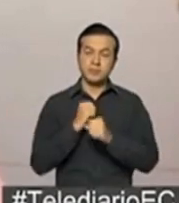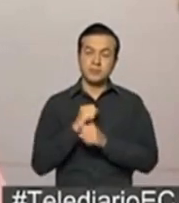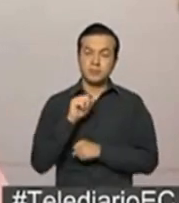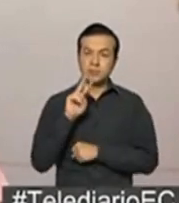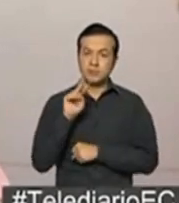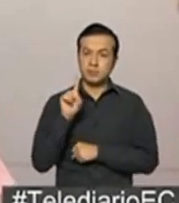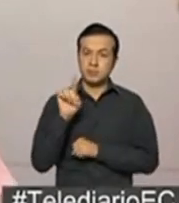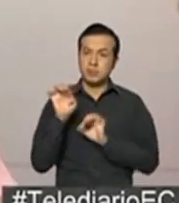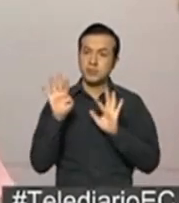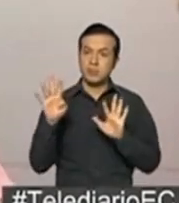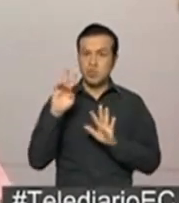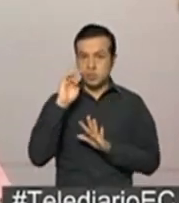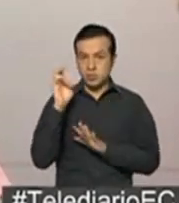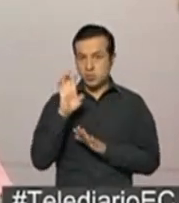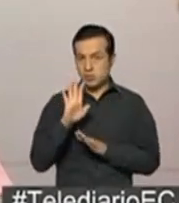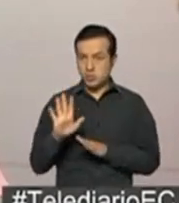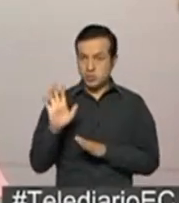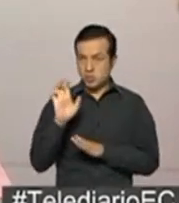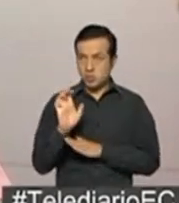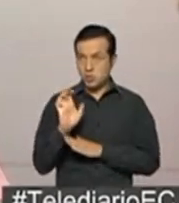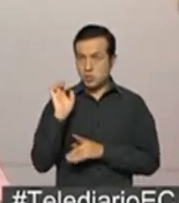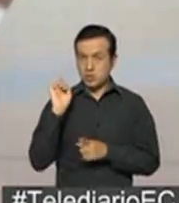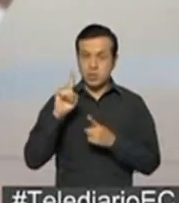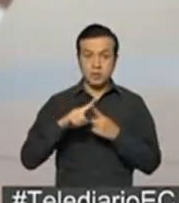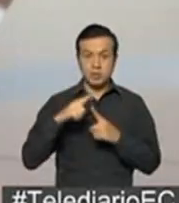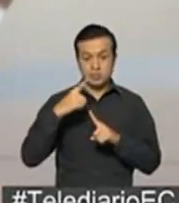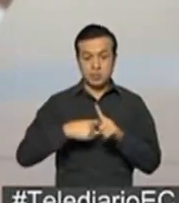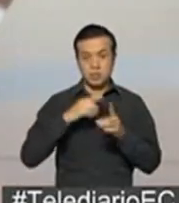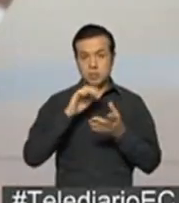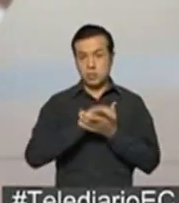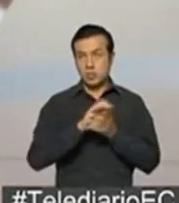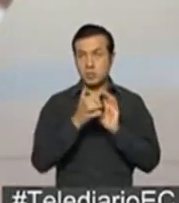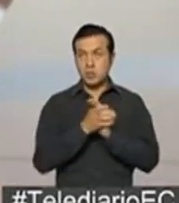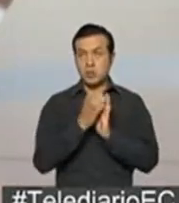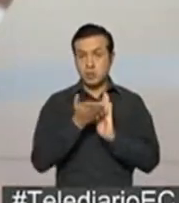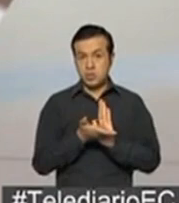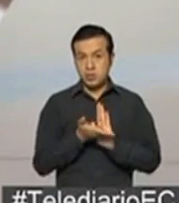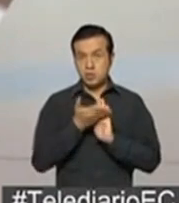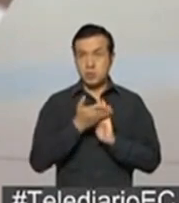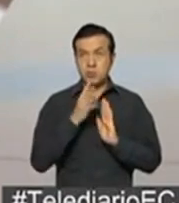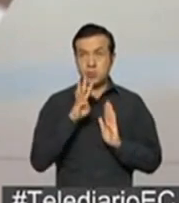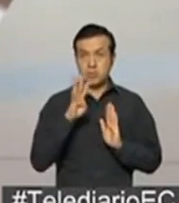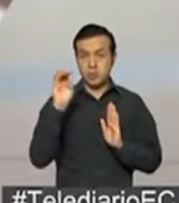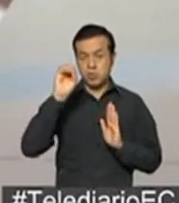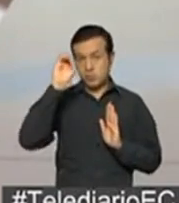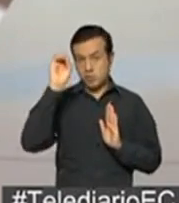2019 el sector turístico en el país? Hasta el mes de noviembre tenemos un crecimiento